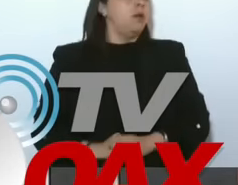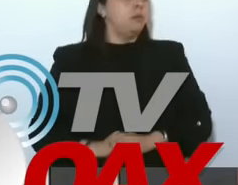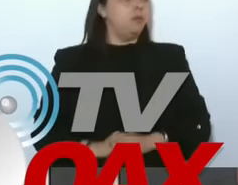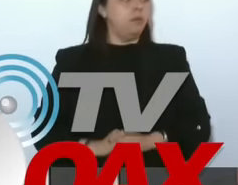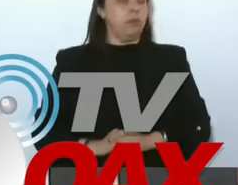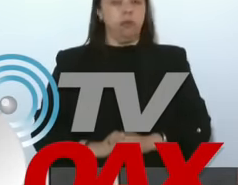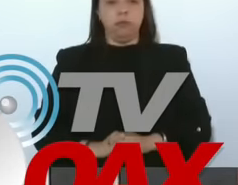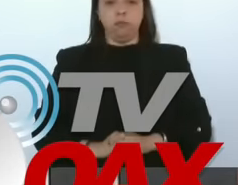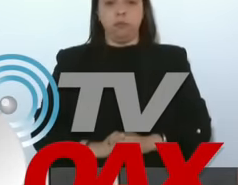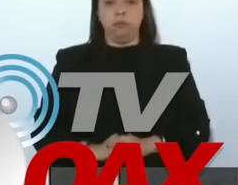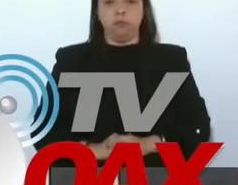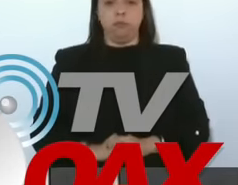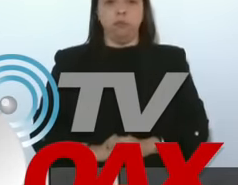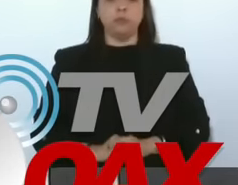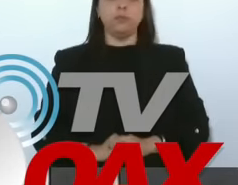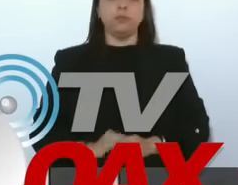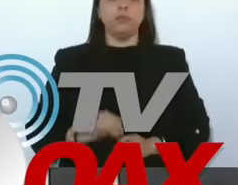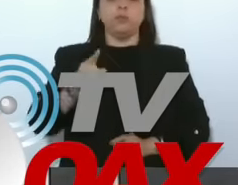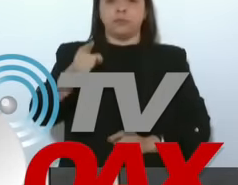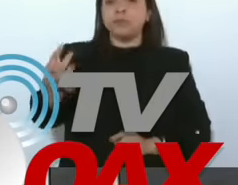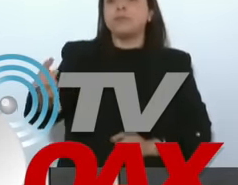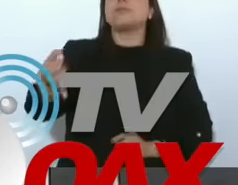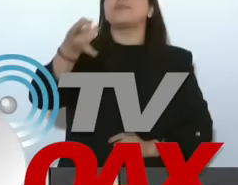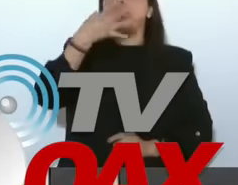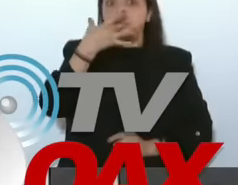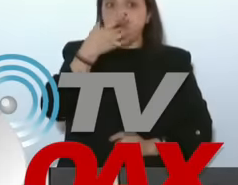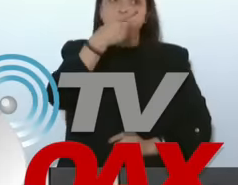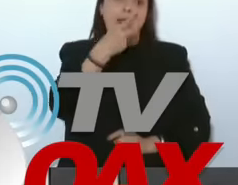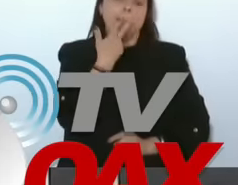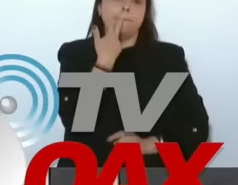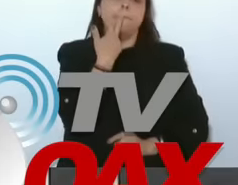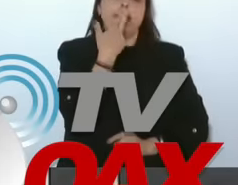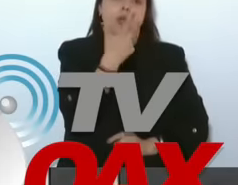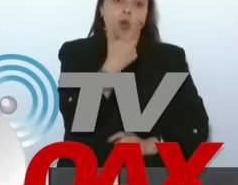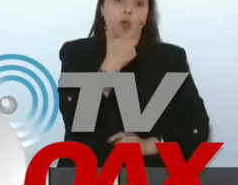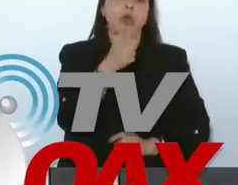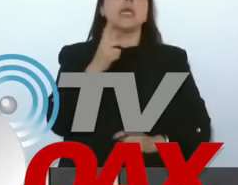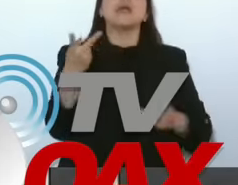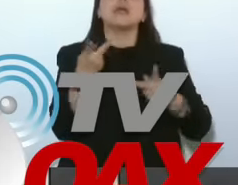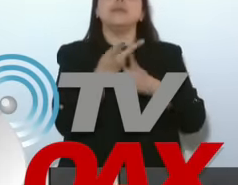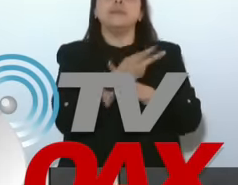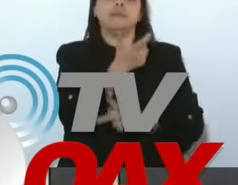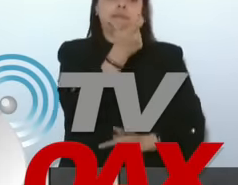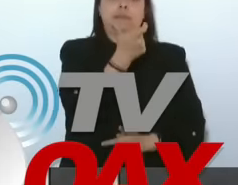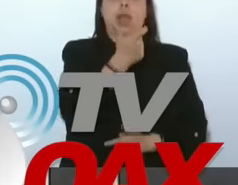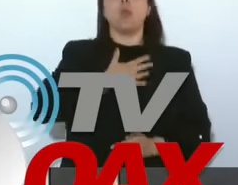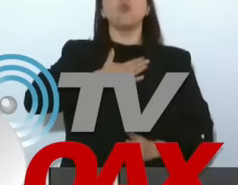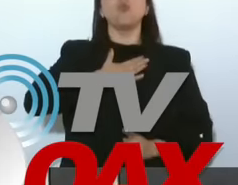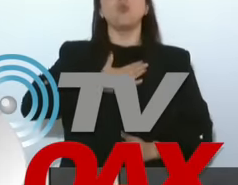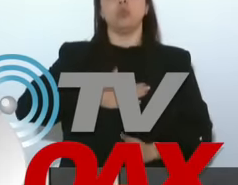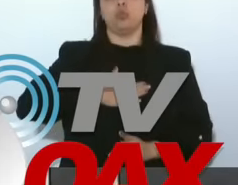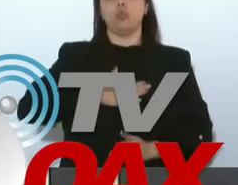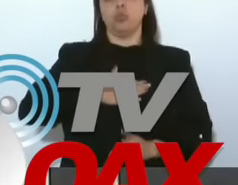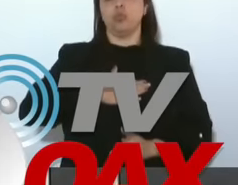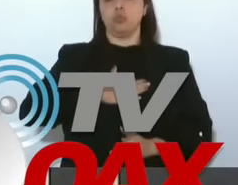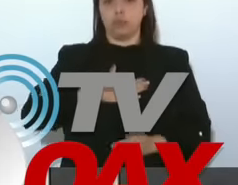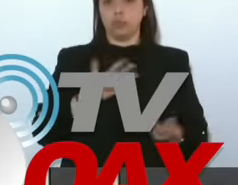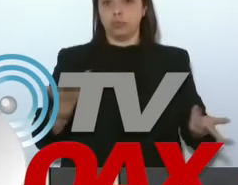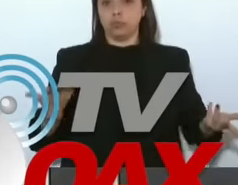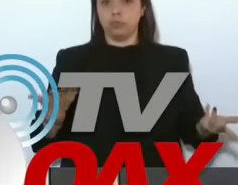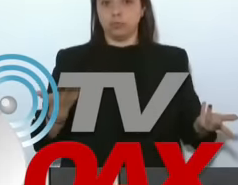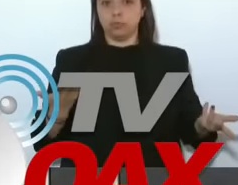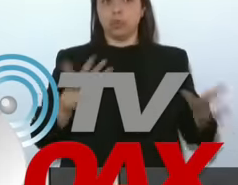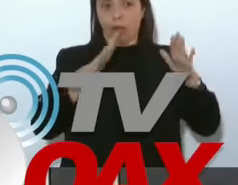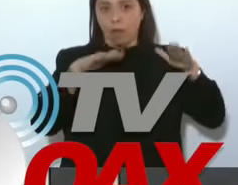son mejores los medicamentos y a precios justos. ¿Y